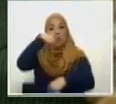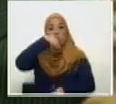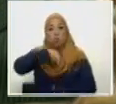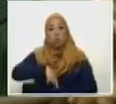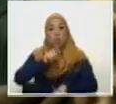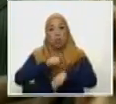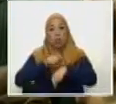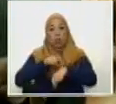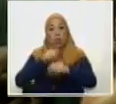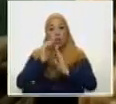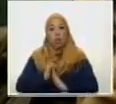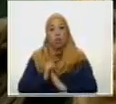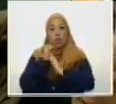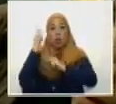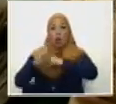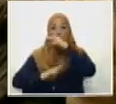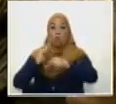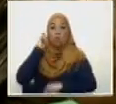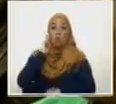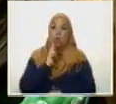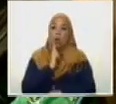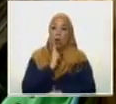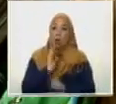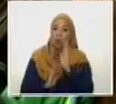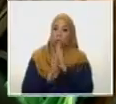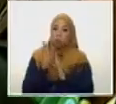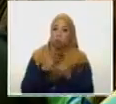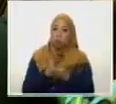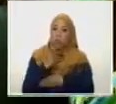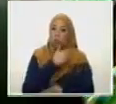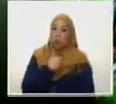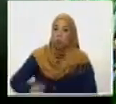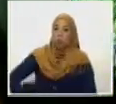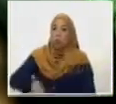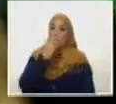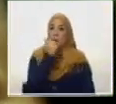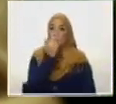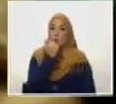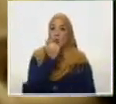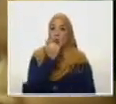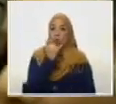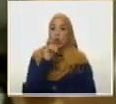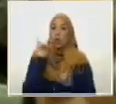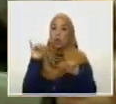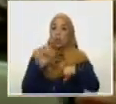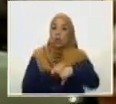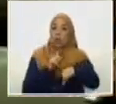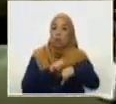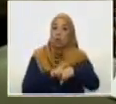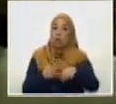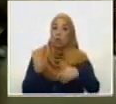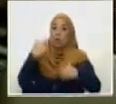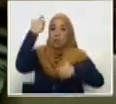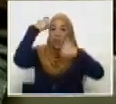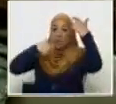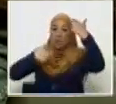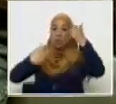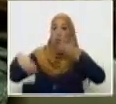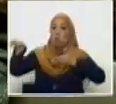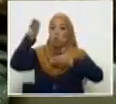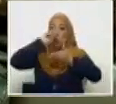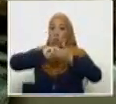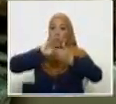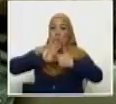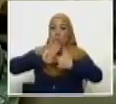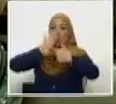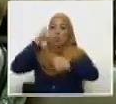que le toca liderizar la revolución bolivariana al presidente Nicolás Maduro, son los tiempos de reivindicar al comandante Chávez, de